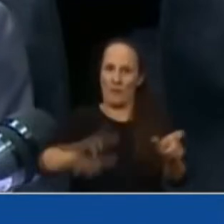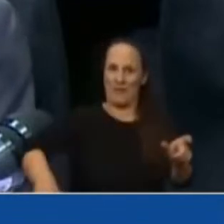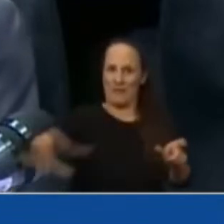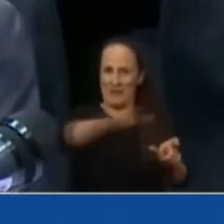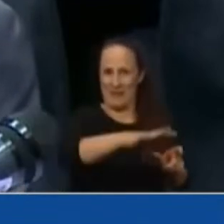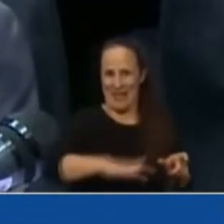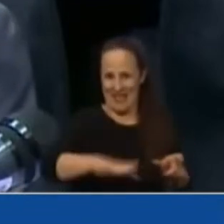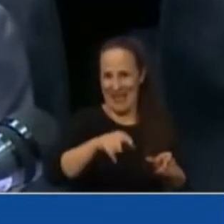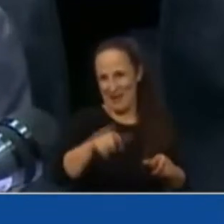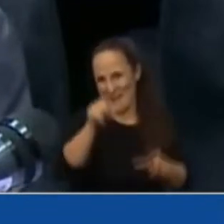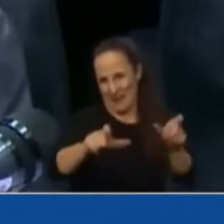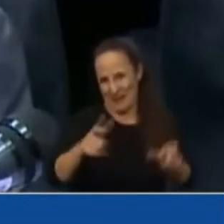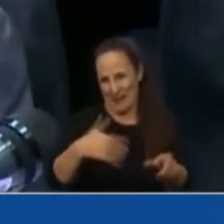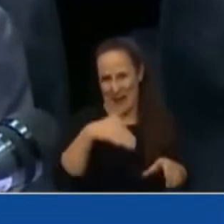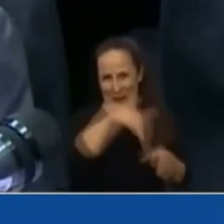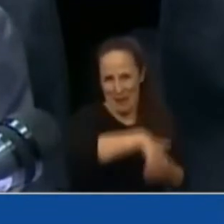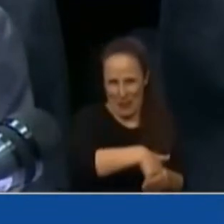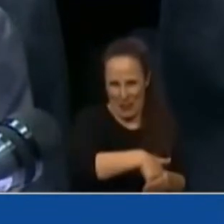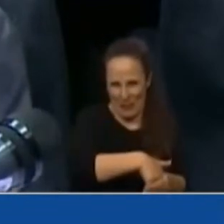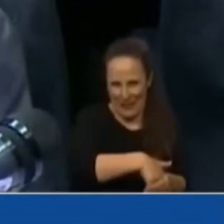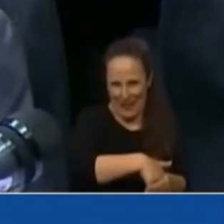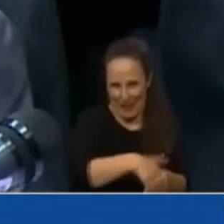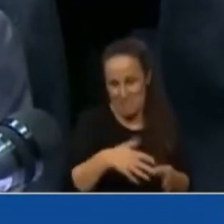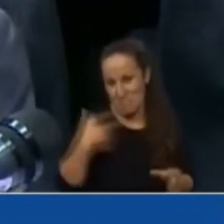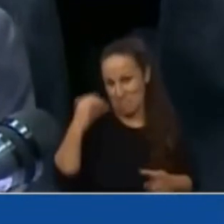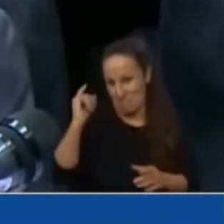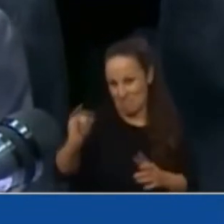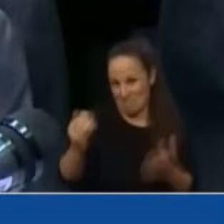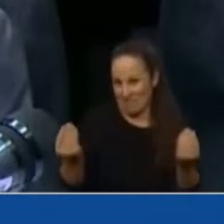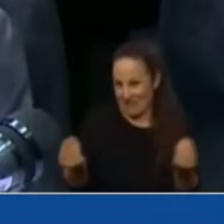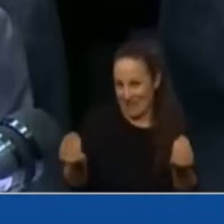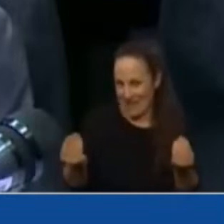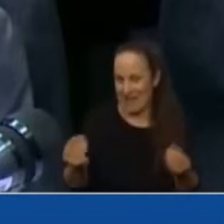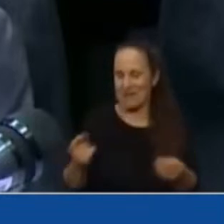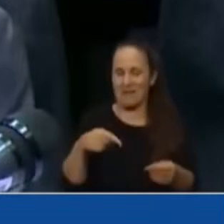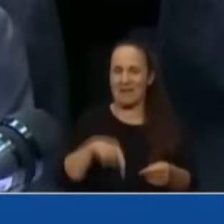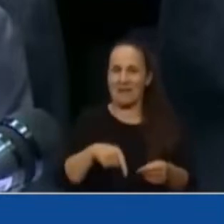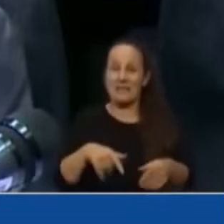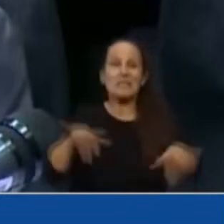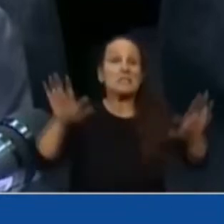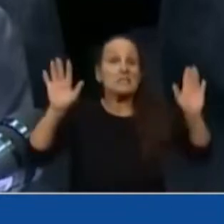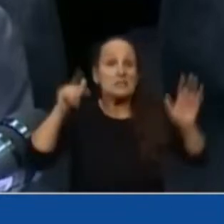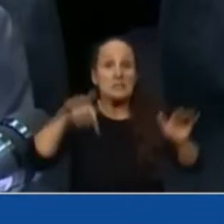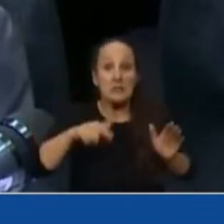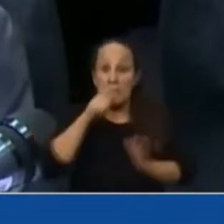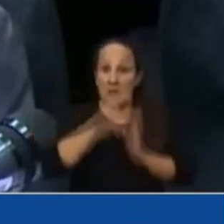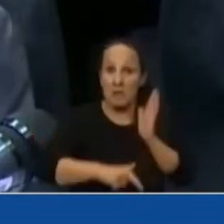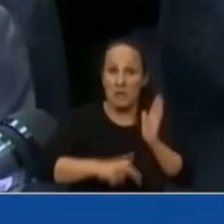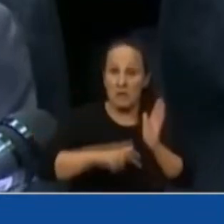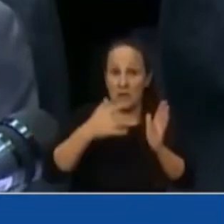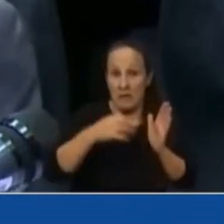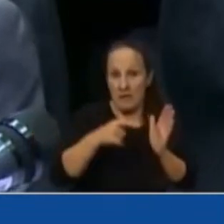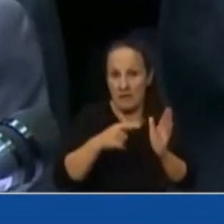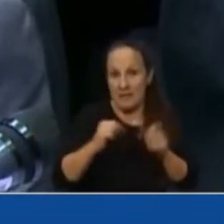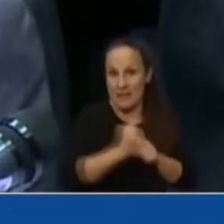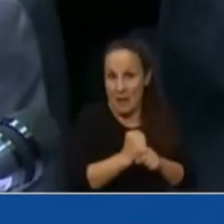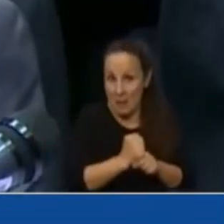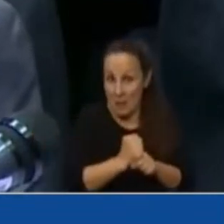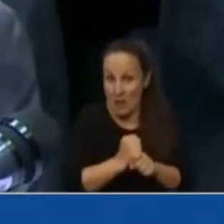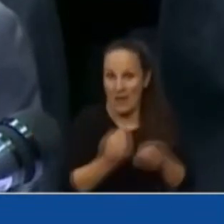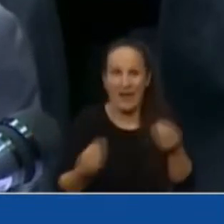nuestros electores. Acá estamos cambiando, si se llega a votar afirmativamente este